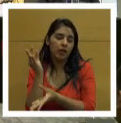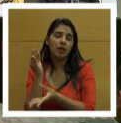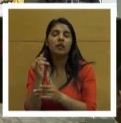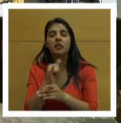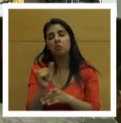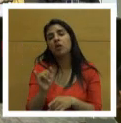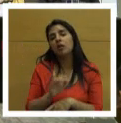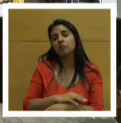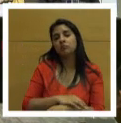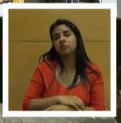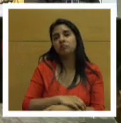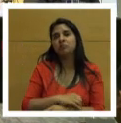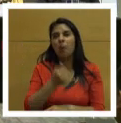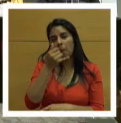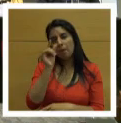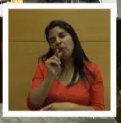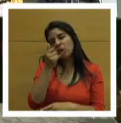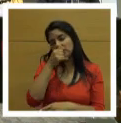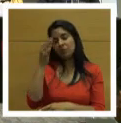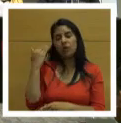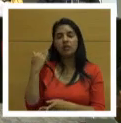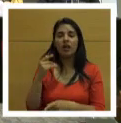el divorcio hace un par de días atrás.